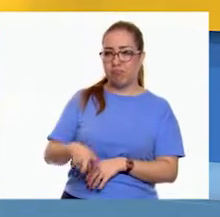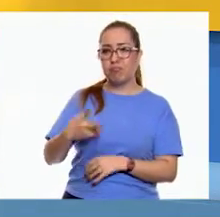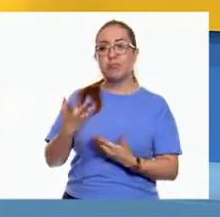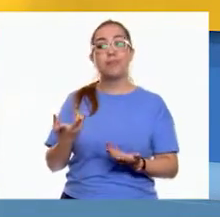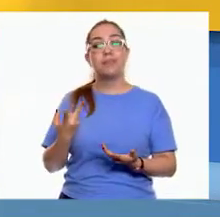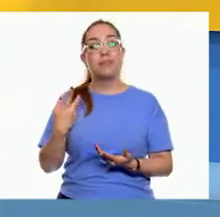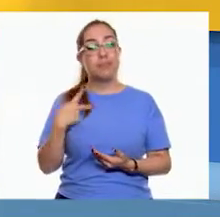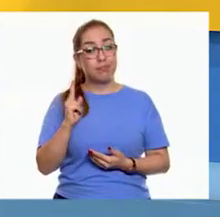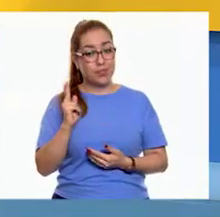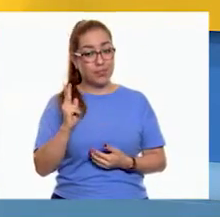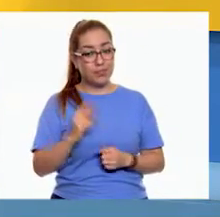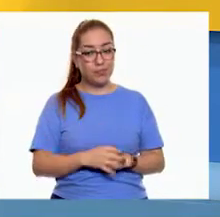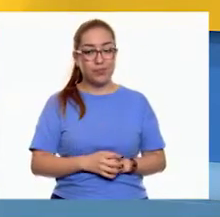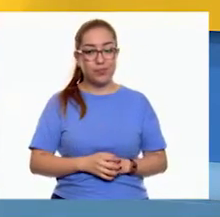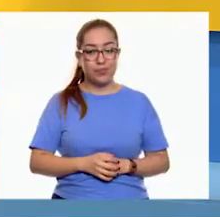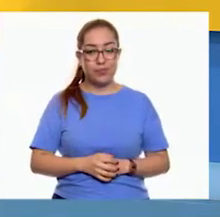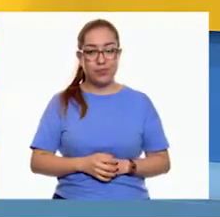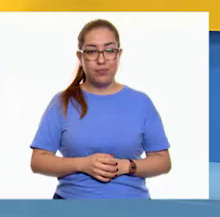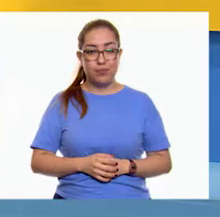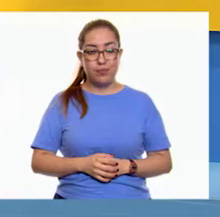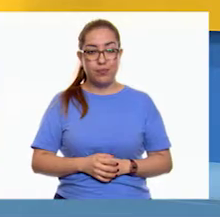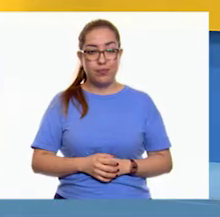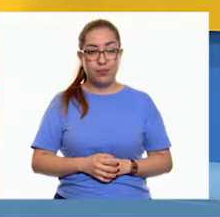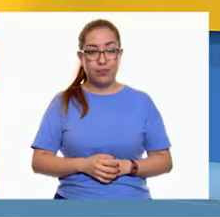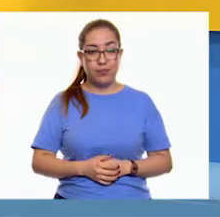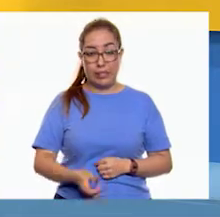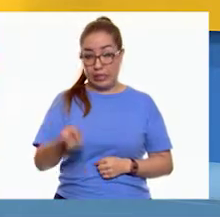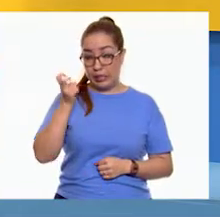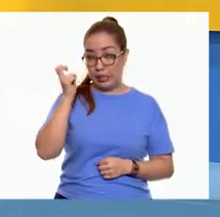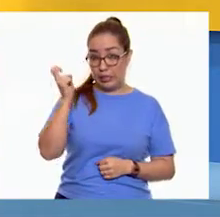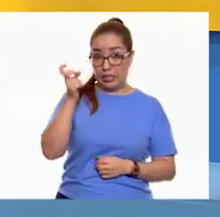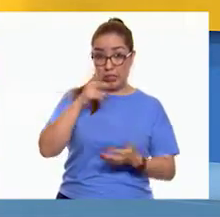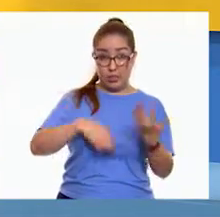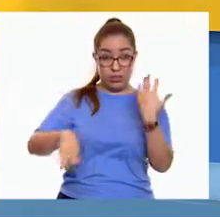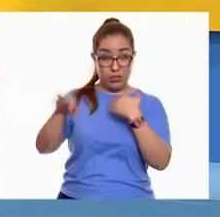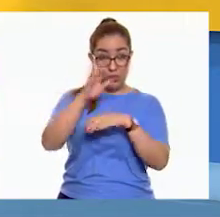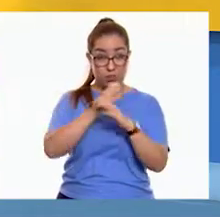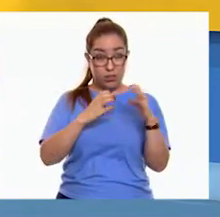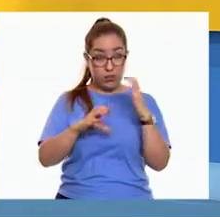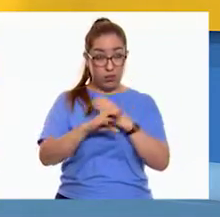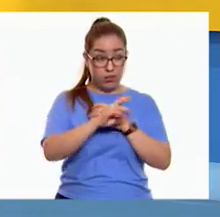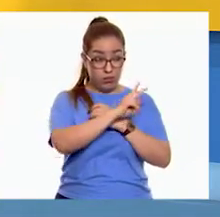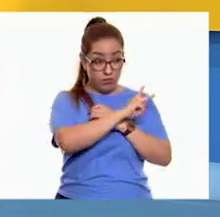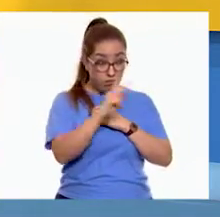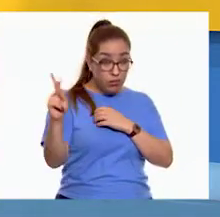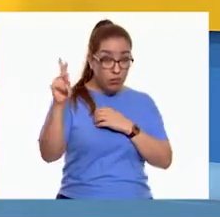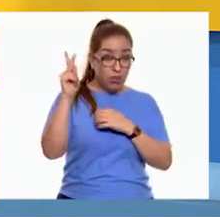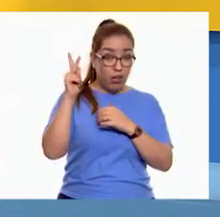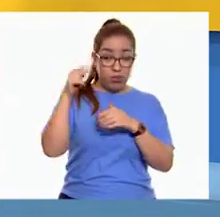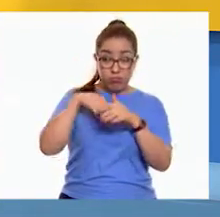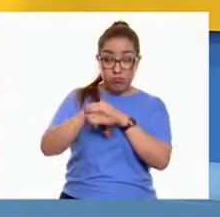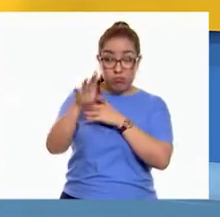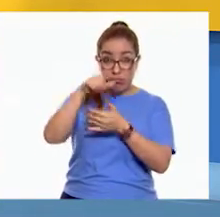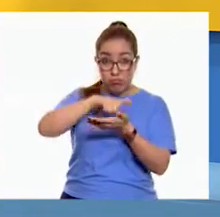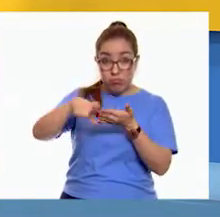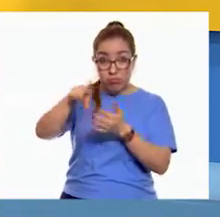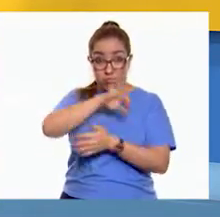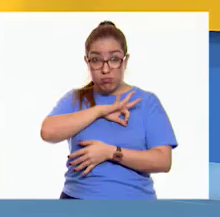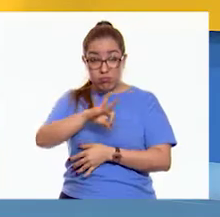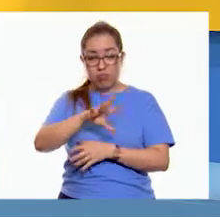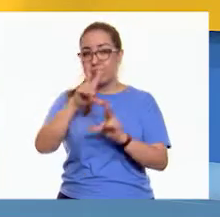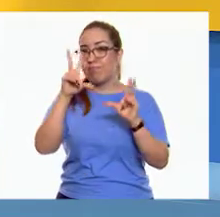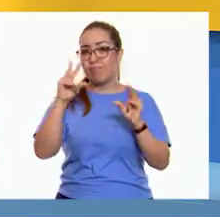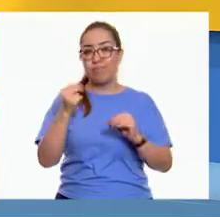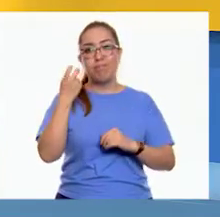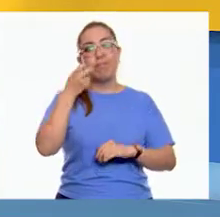que decir que estas mercancías no estaban al alcance de todas las personas debido a su costo, lo cual nuevamente marcaba